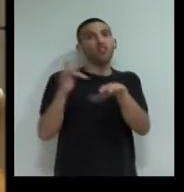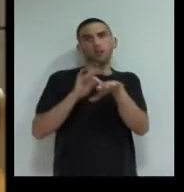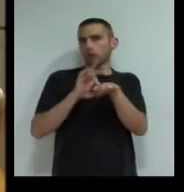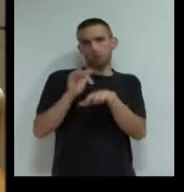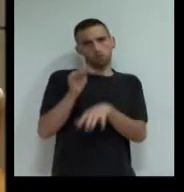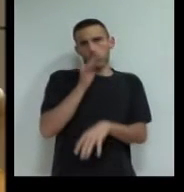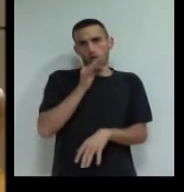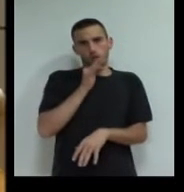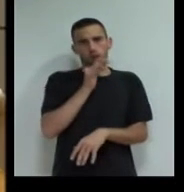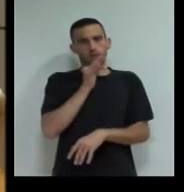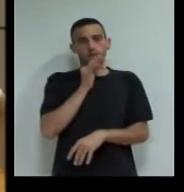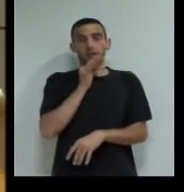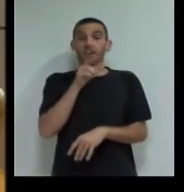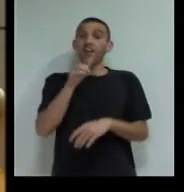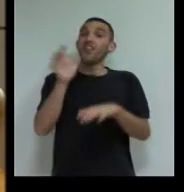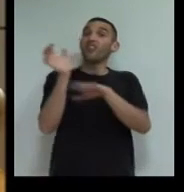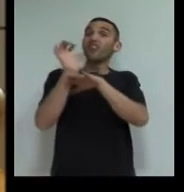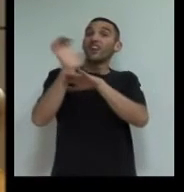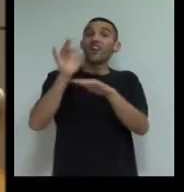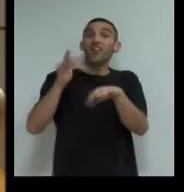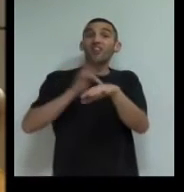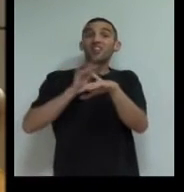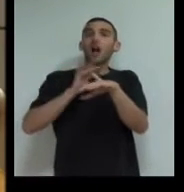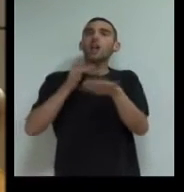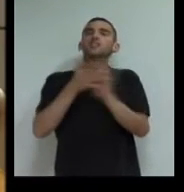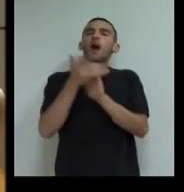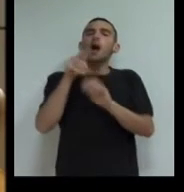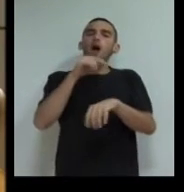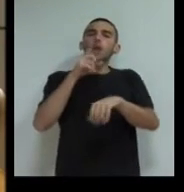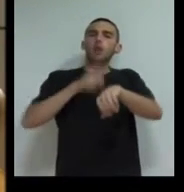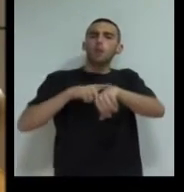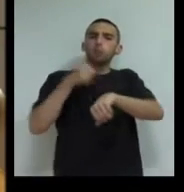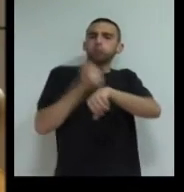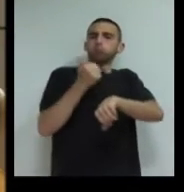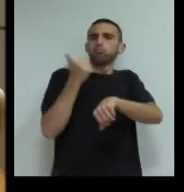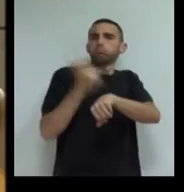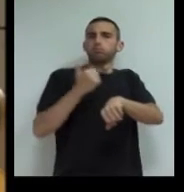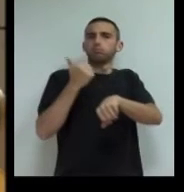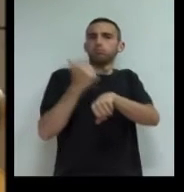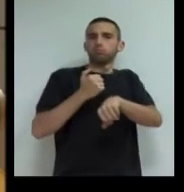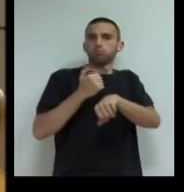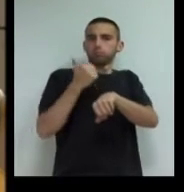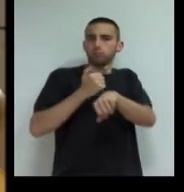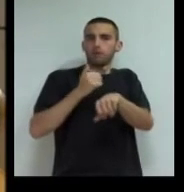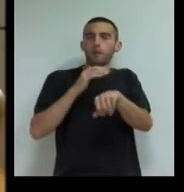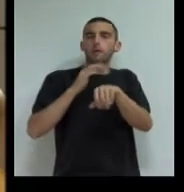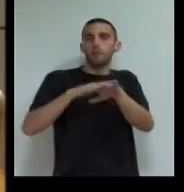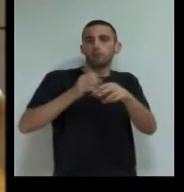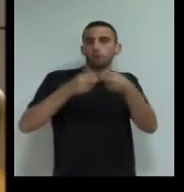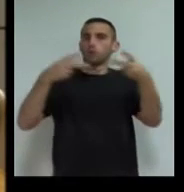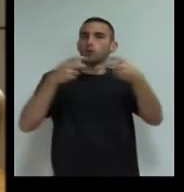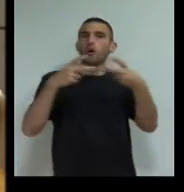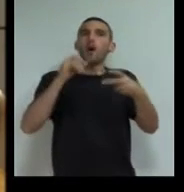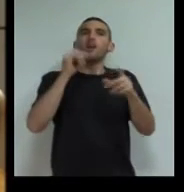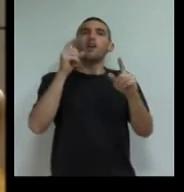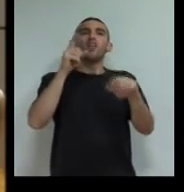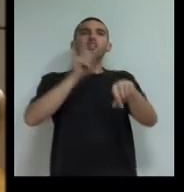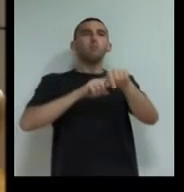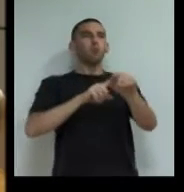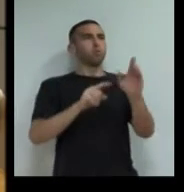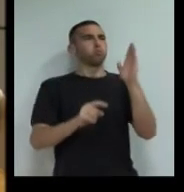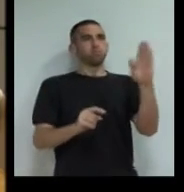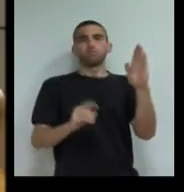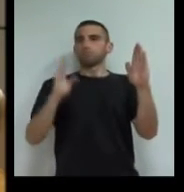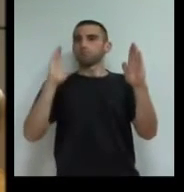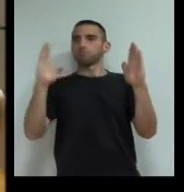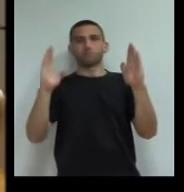digital, que es el que te garantiza un código de tiempo y Bueno, y una duración. Yo hacía matiz a...